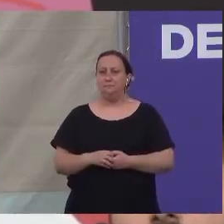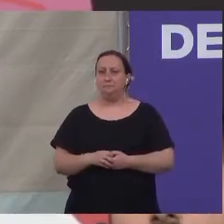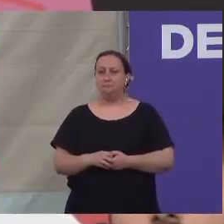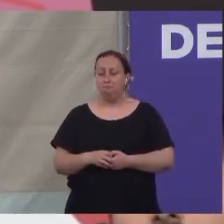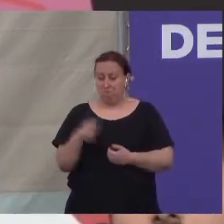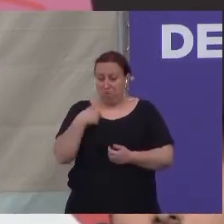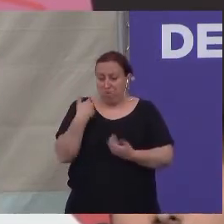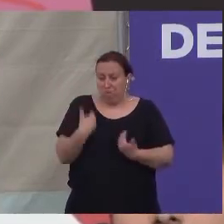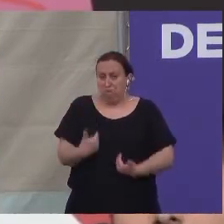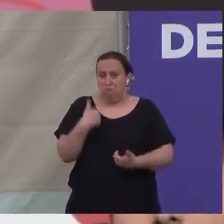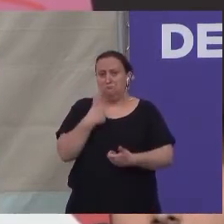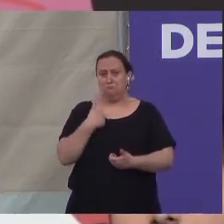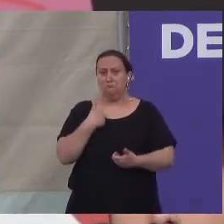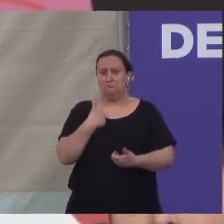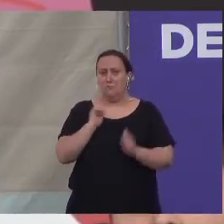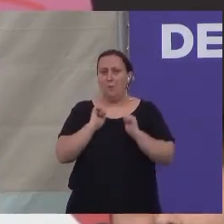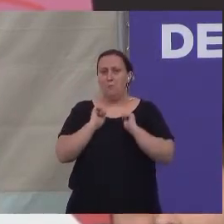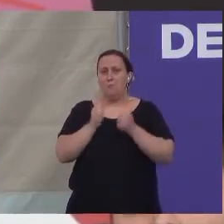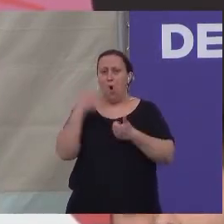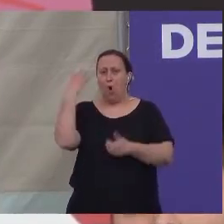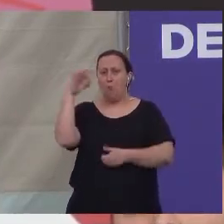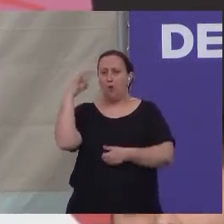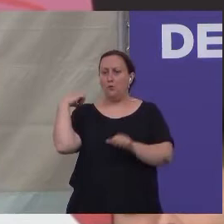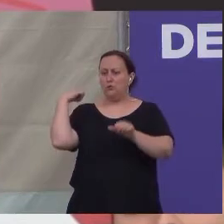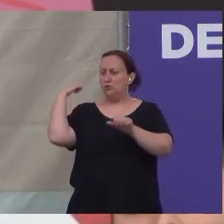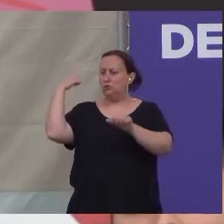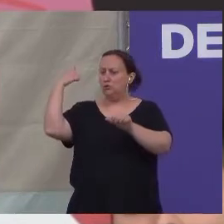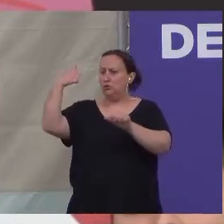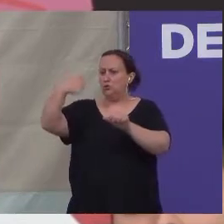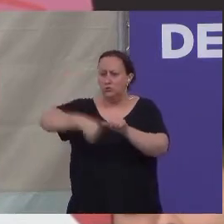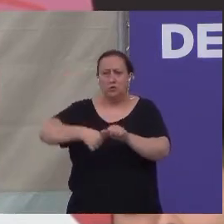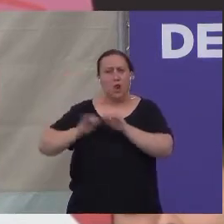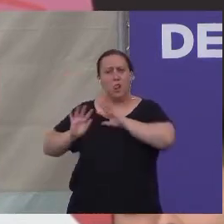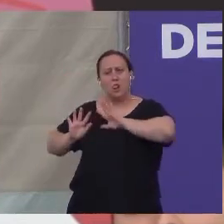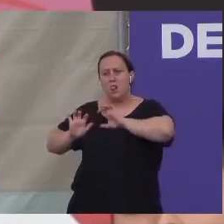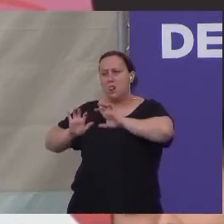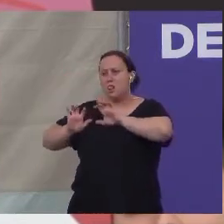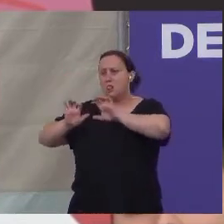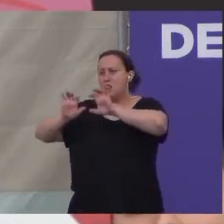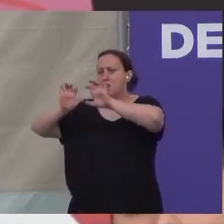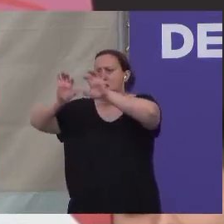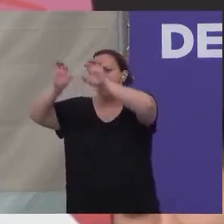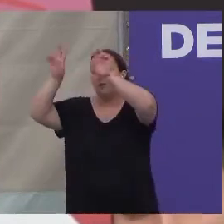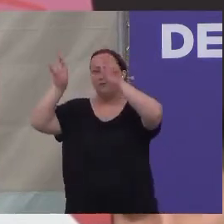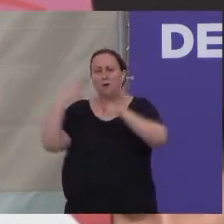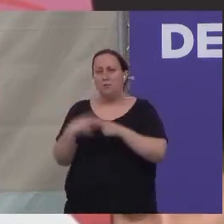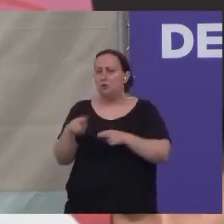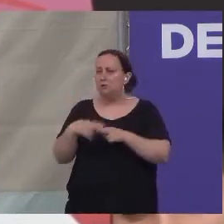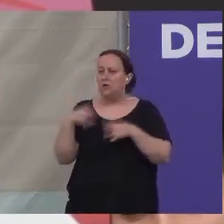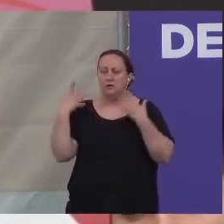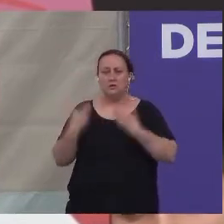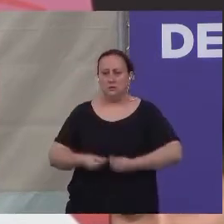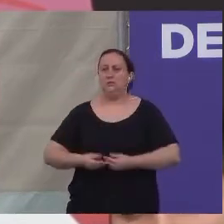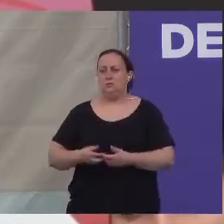Yo mismo, desde que empecé en Podemos hasta hoy, he aprendido muchísimas cosas sobre política.